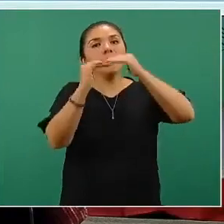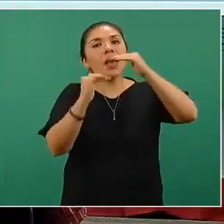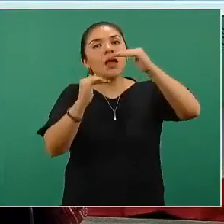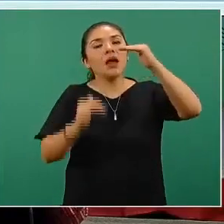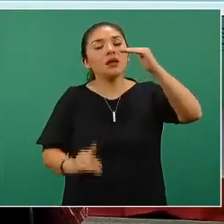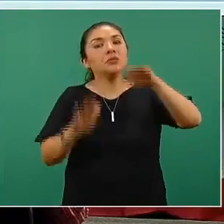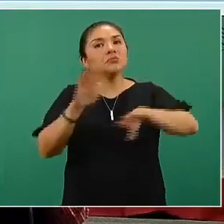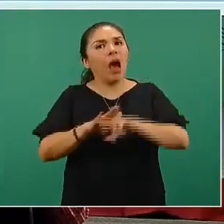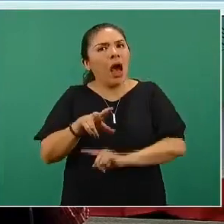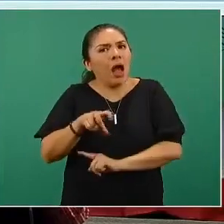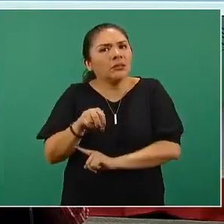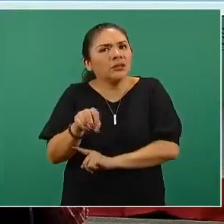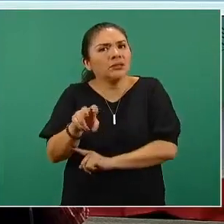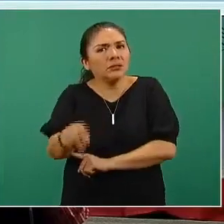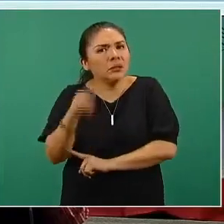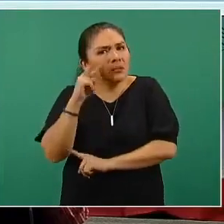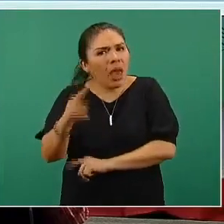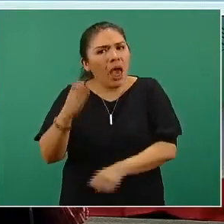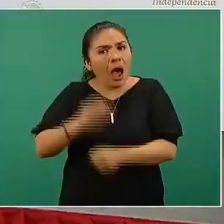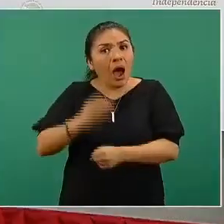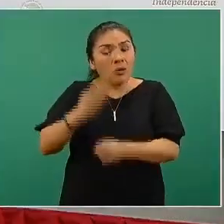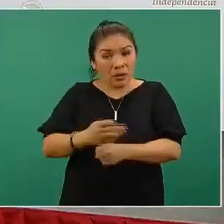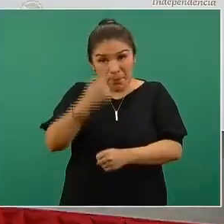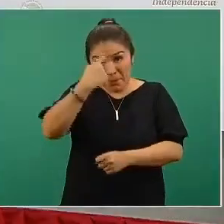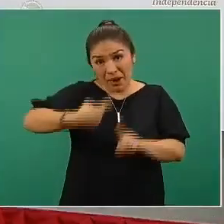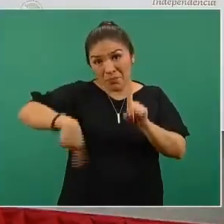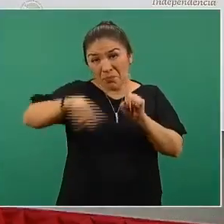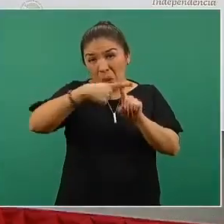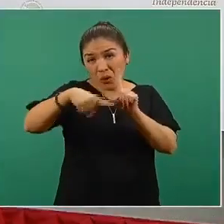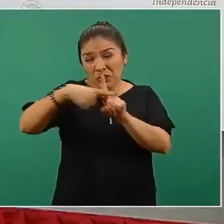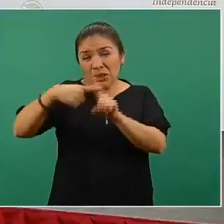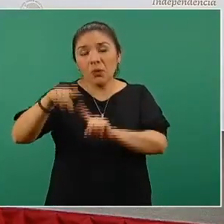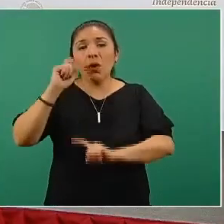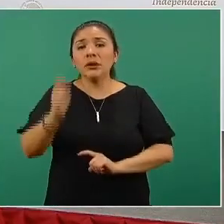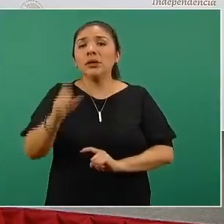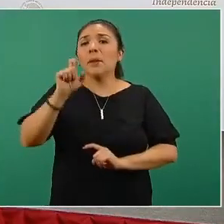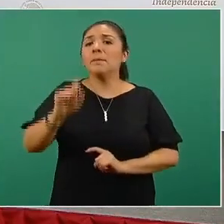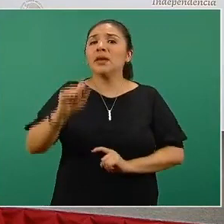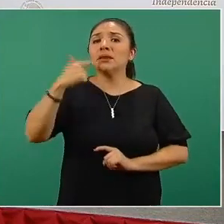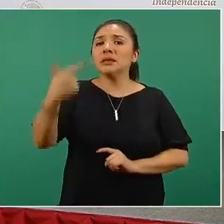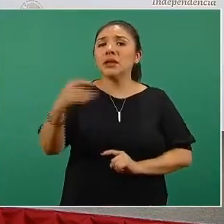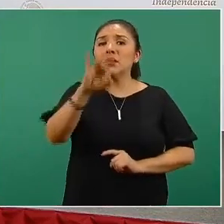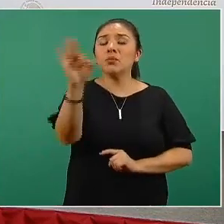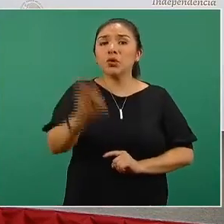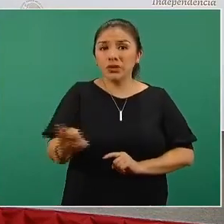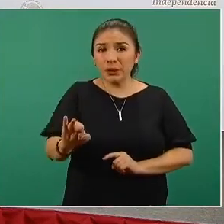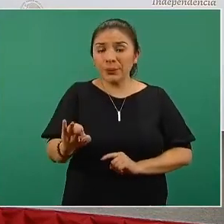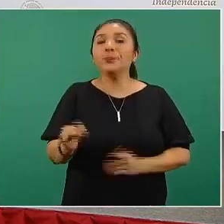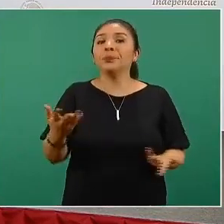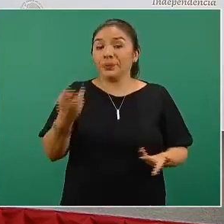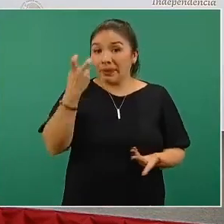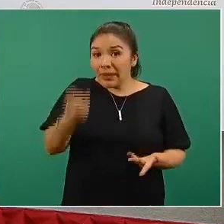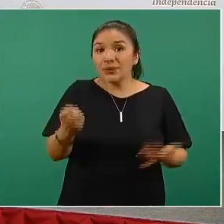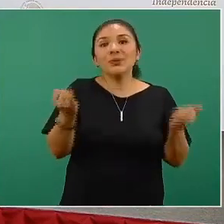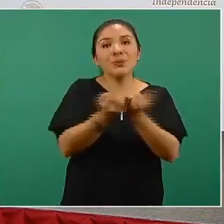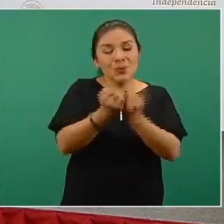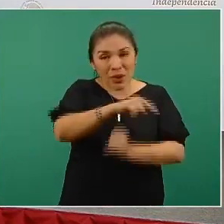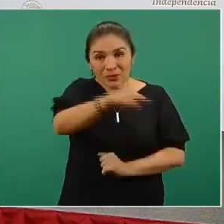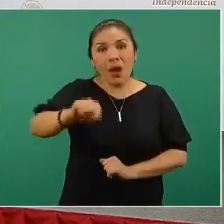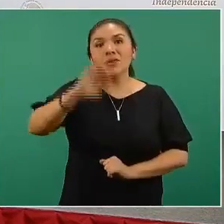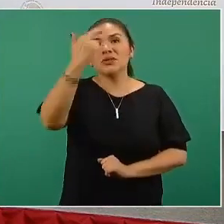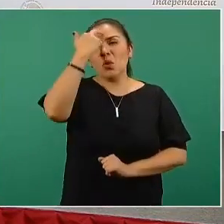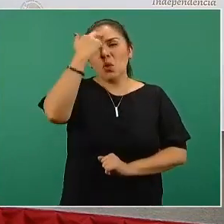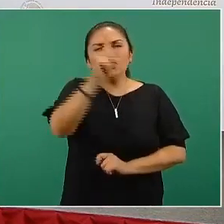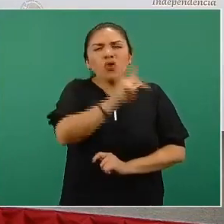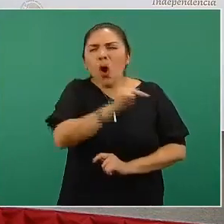constante, y actualmente la positividad es del 27%. Esto también, y recuerden, todas